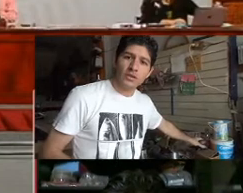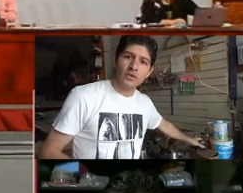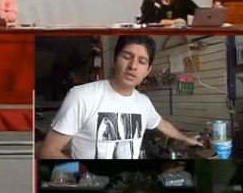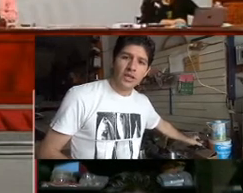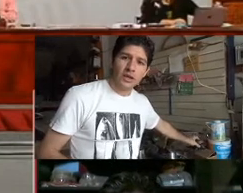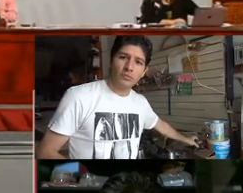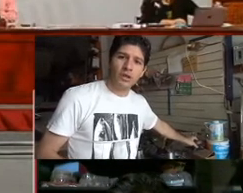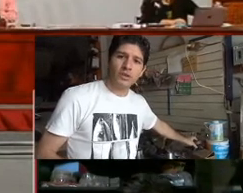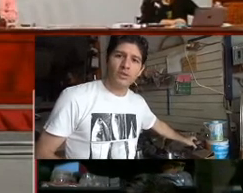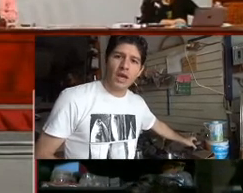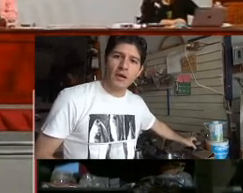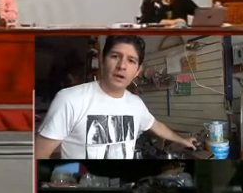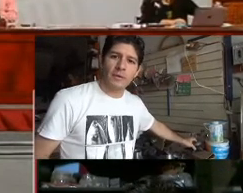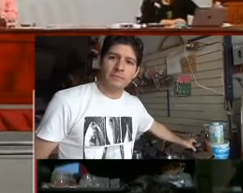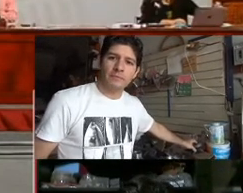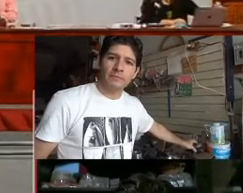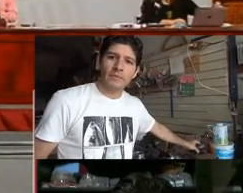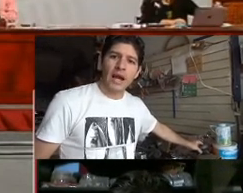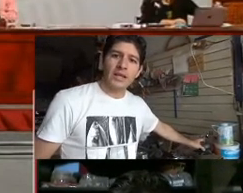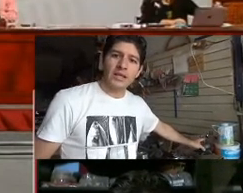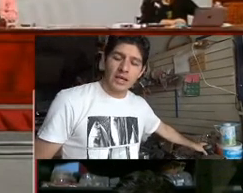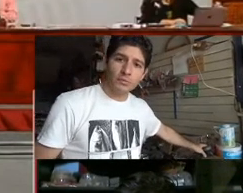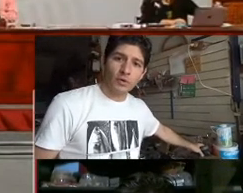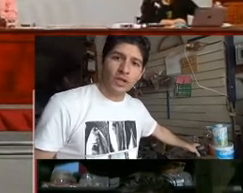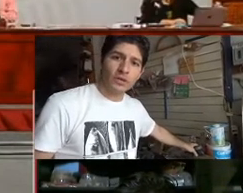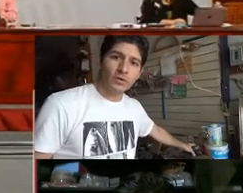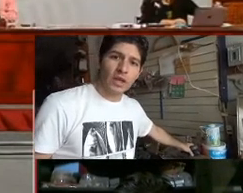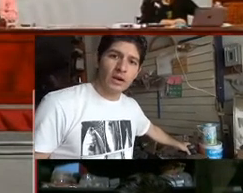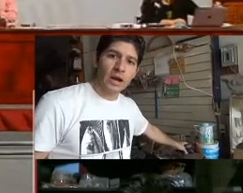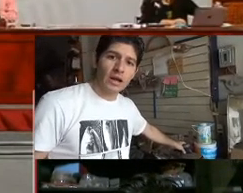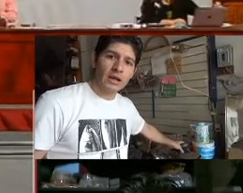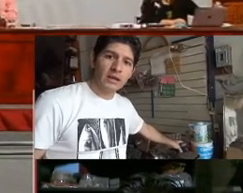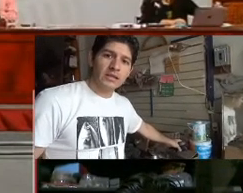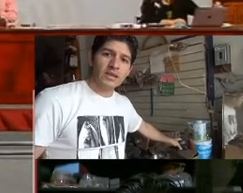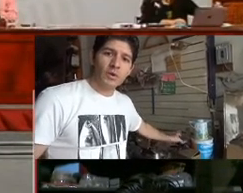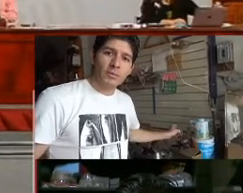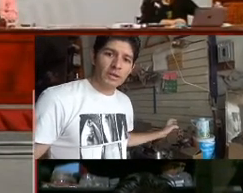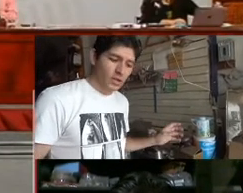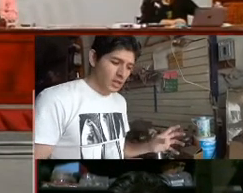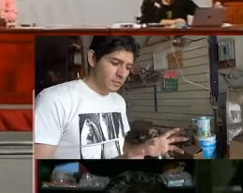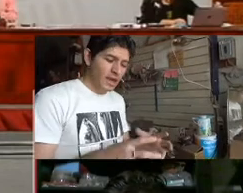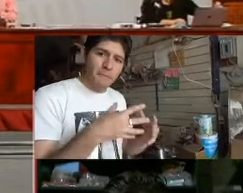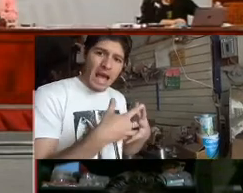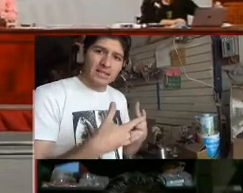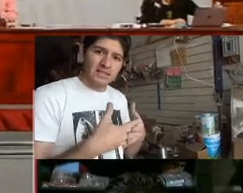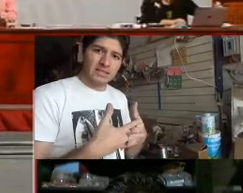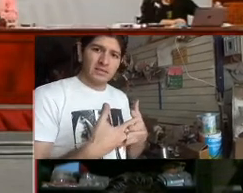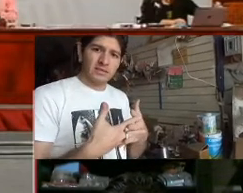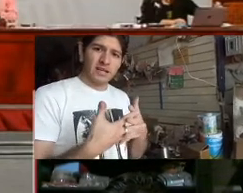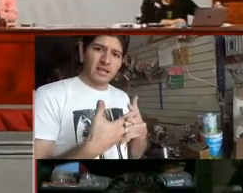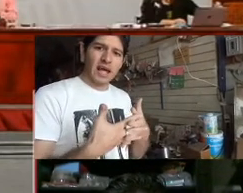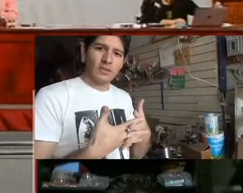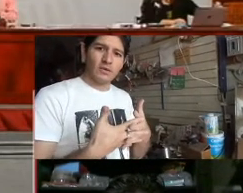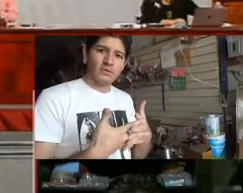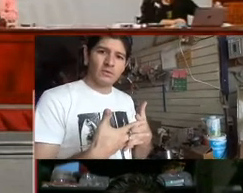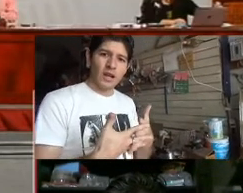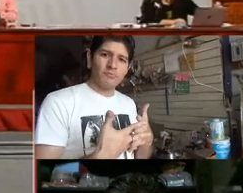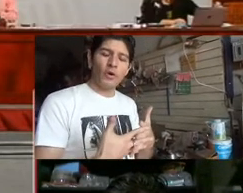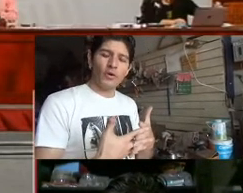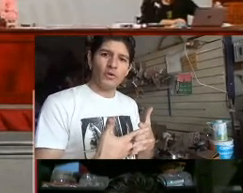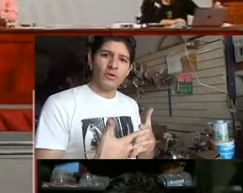Bueno amigos, ¿qué tal? El video que están viendo aquí en la parte de arriba de mi imagen es un video que hice